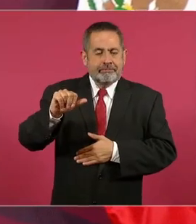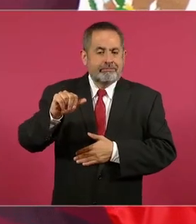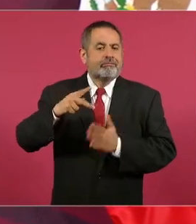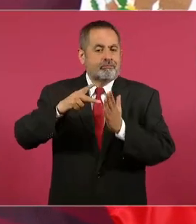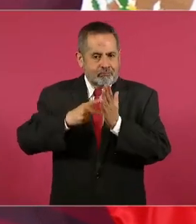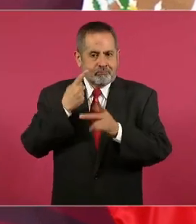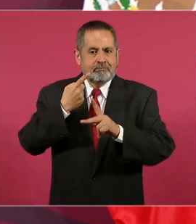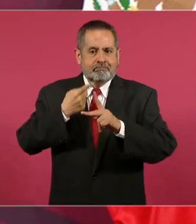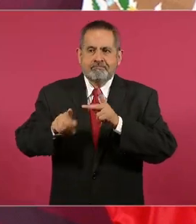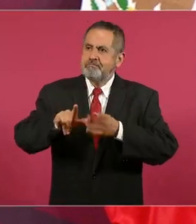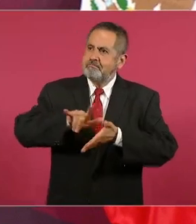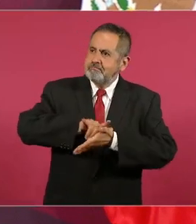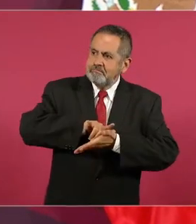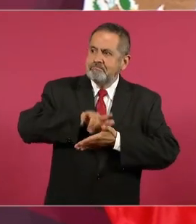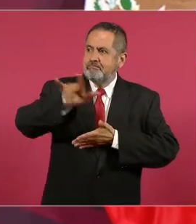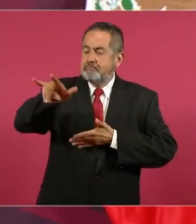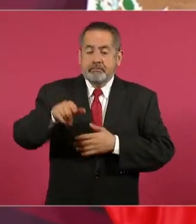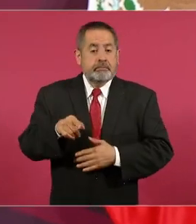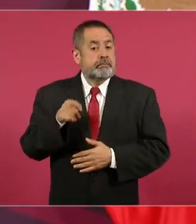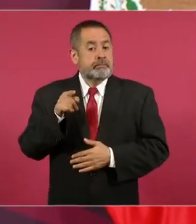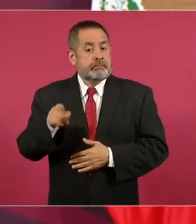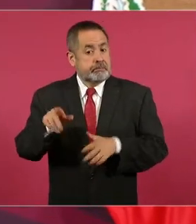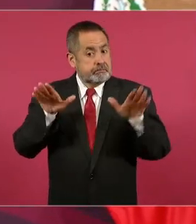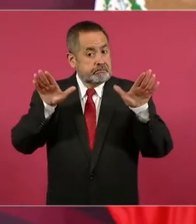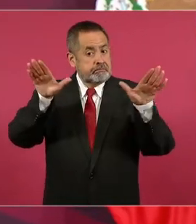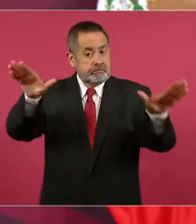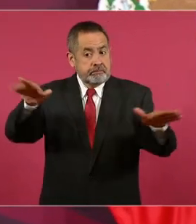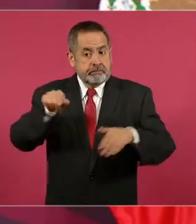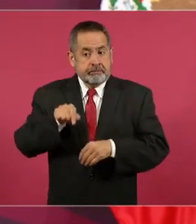Esta es una línea aérea